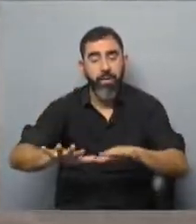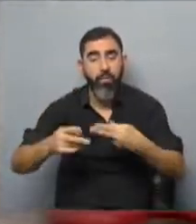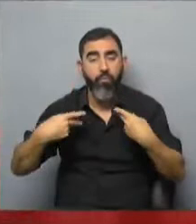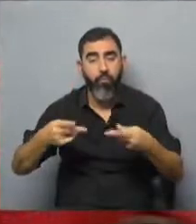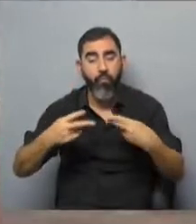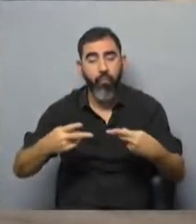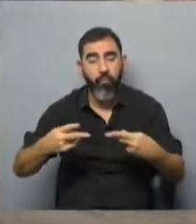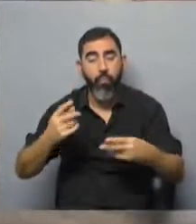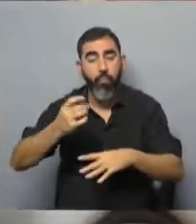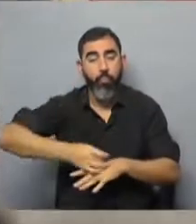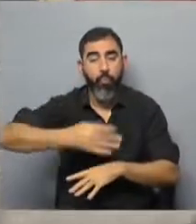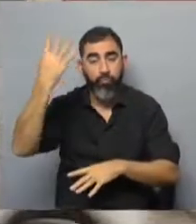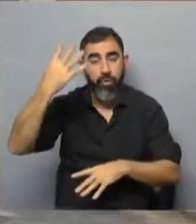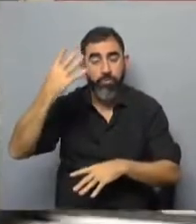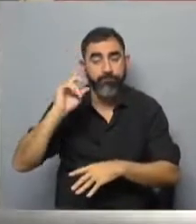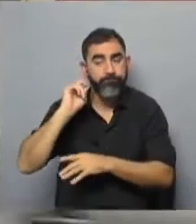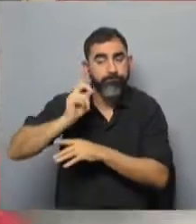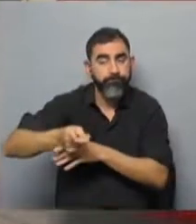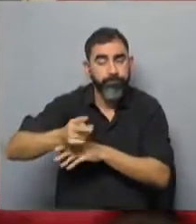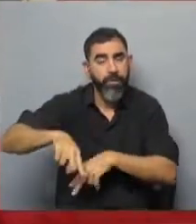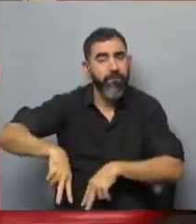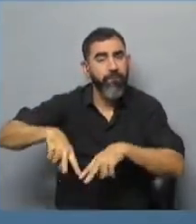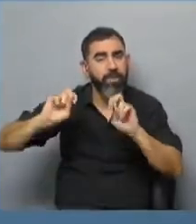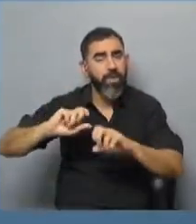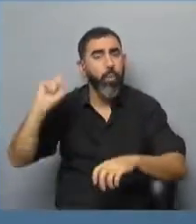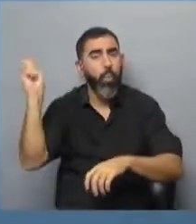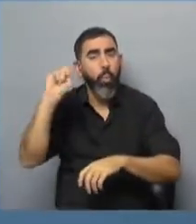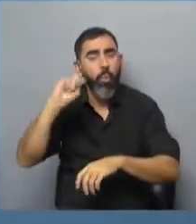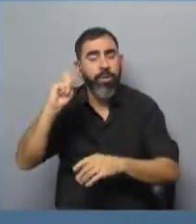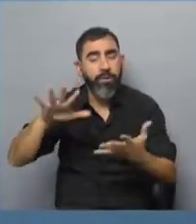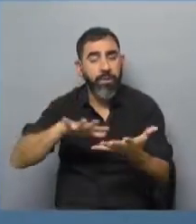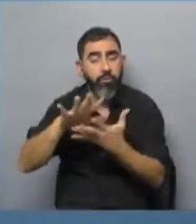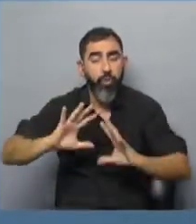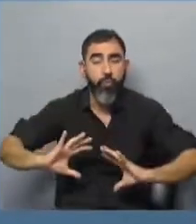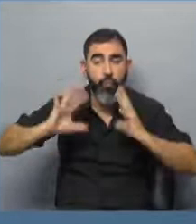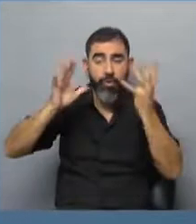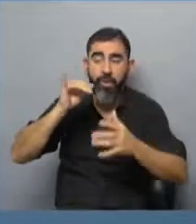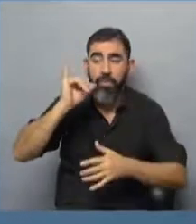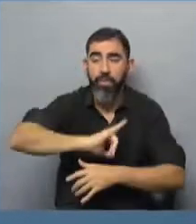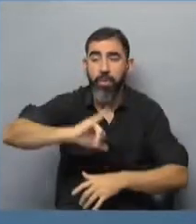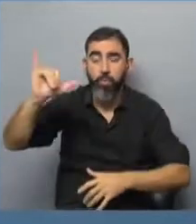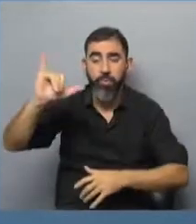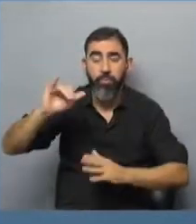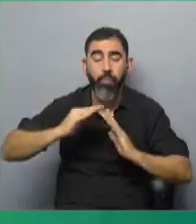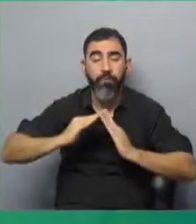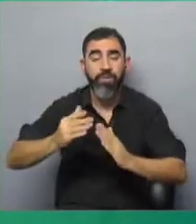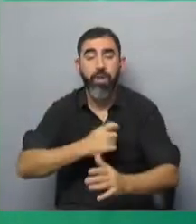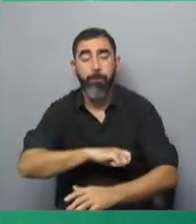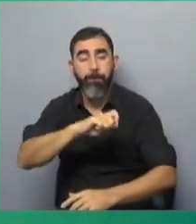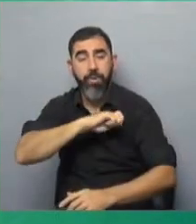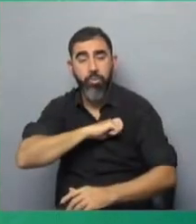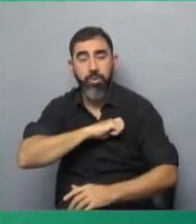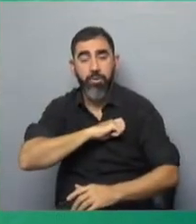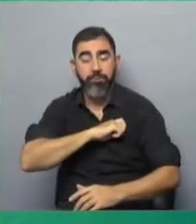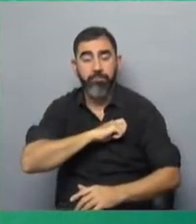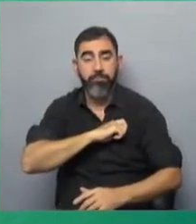del fútbol profesional, exigiendo que se investigue de forma urgente los hechos de violencia denunciados públicamente por integrantes del